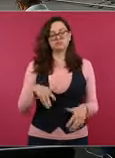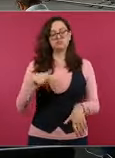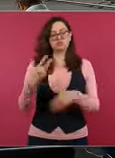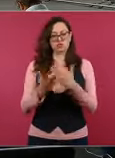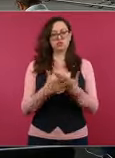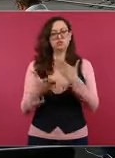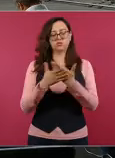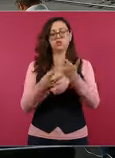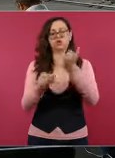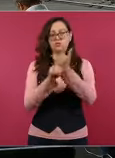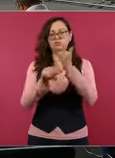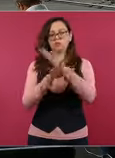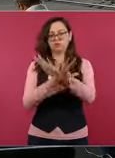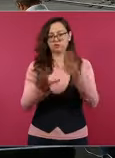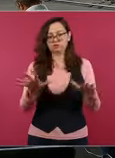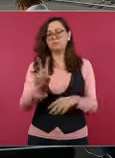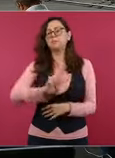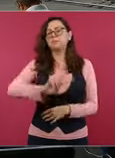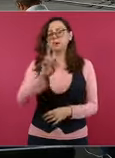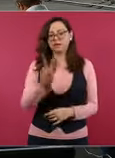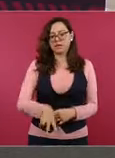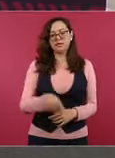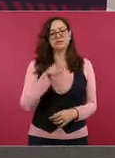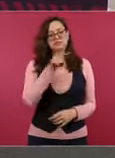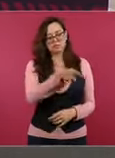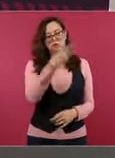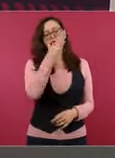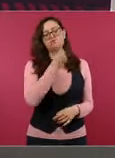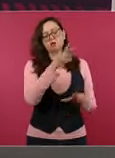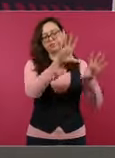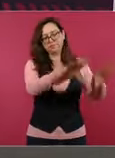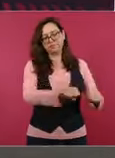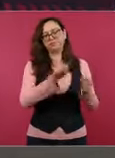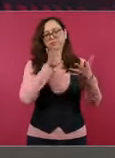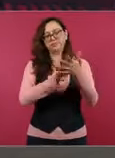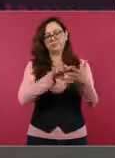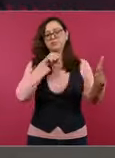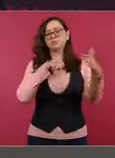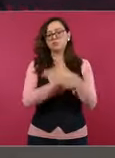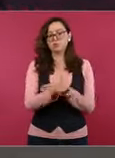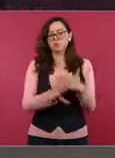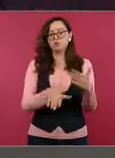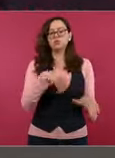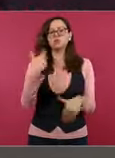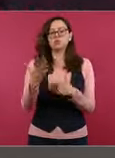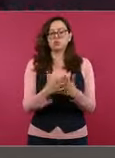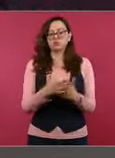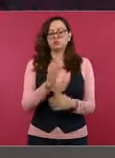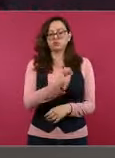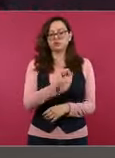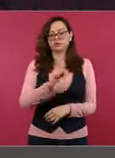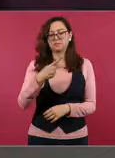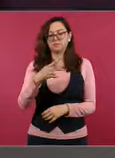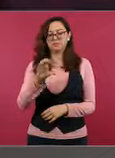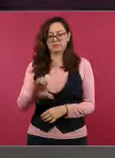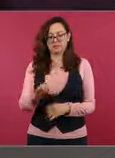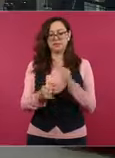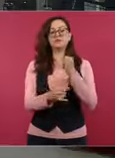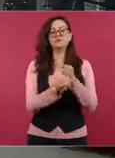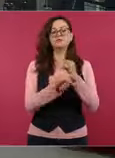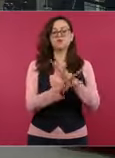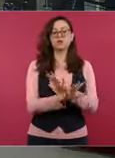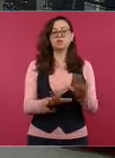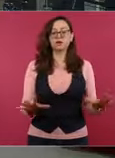realizó, que sí se llevó a cabo, pero la Secretaría de Seguridad Pública va a dar el informe.